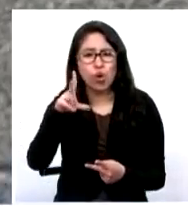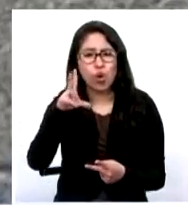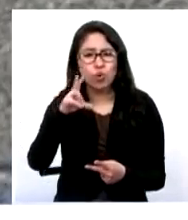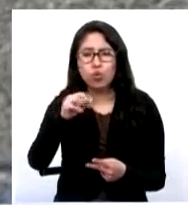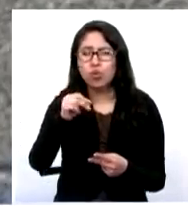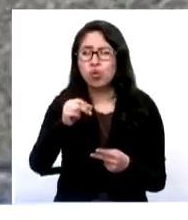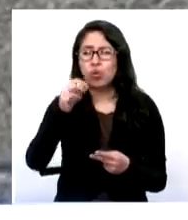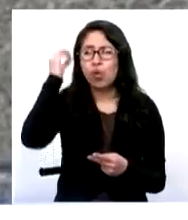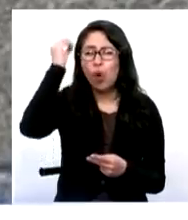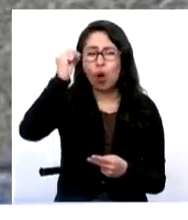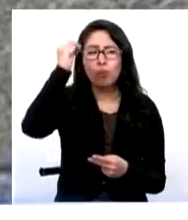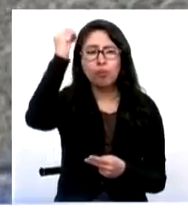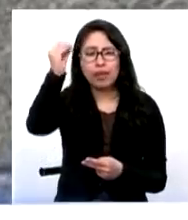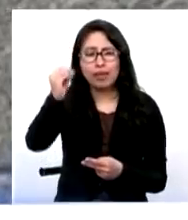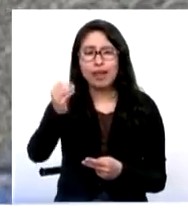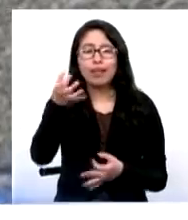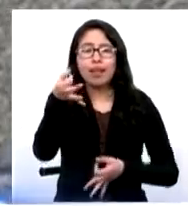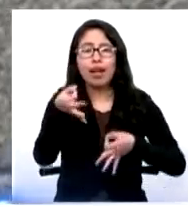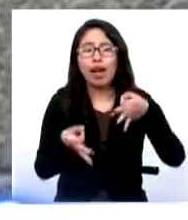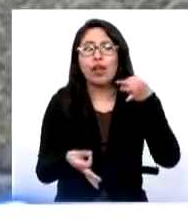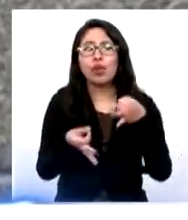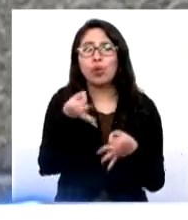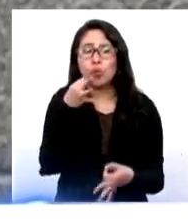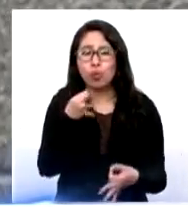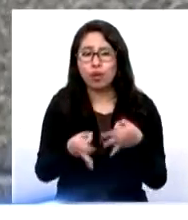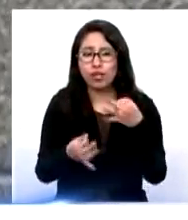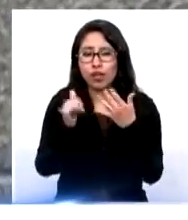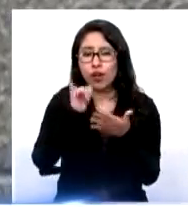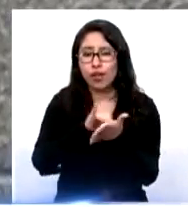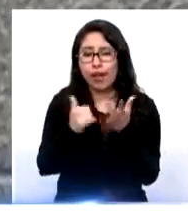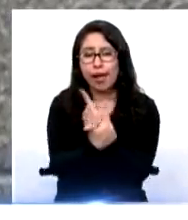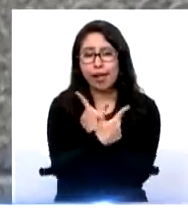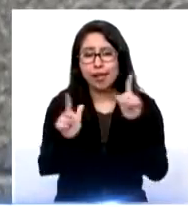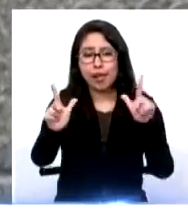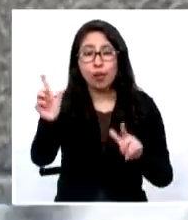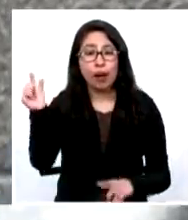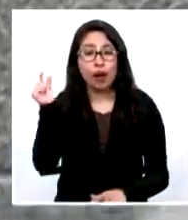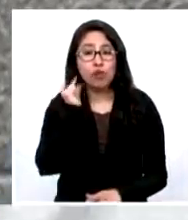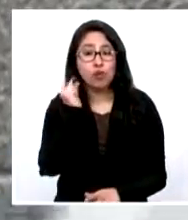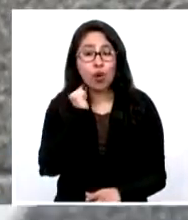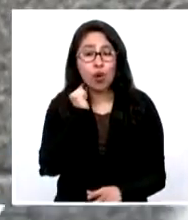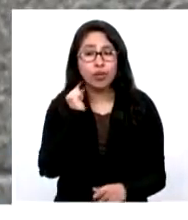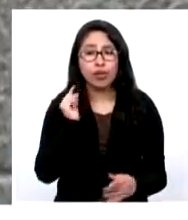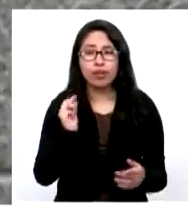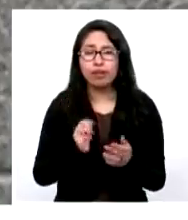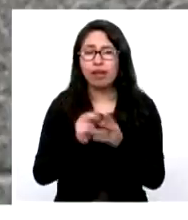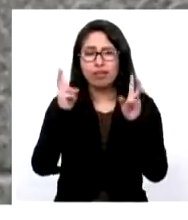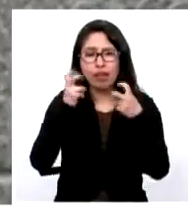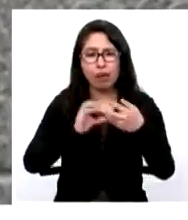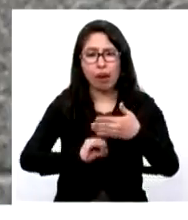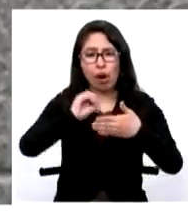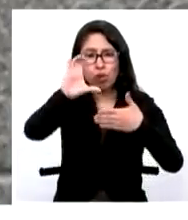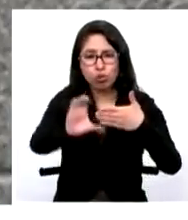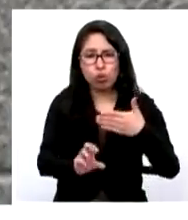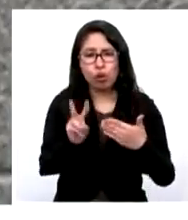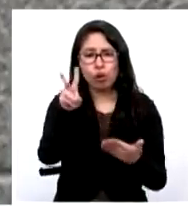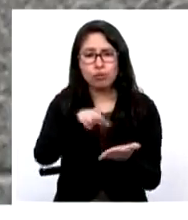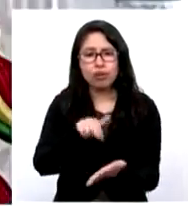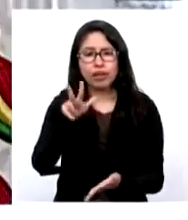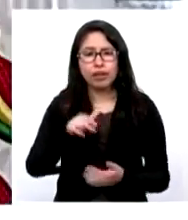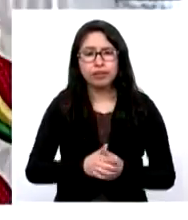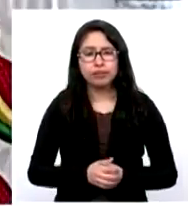expresidente Gonzalo Sánchez de Lozada y el exministro Carlos Sánchez Berzaín por el caso Octubre Negro de 2003? Gracias.